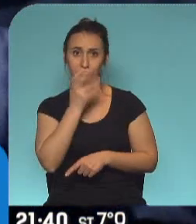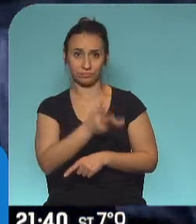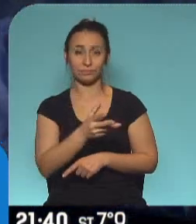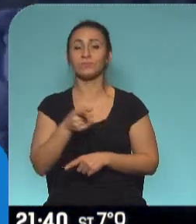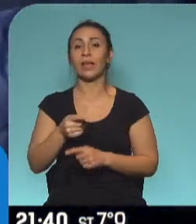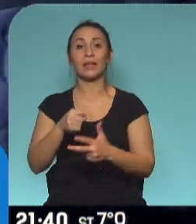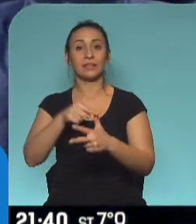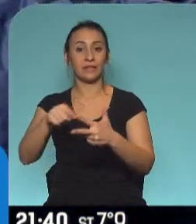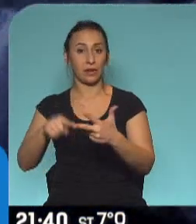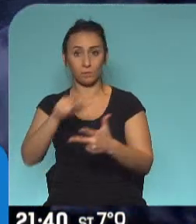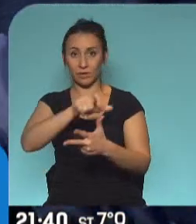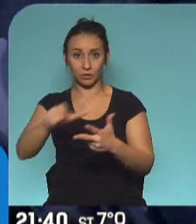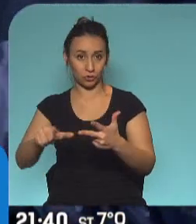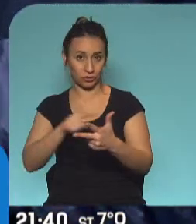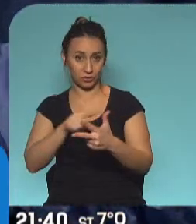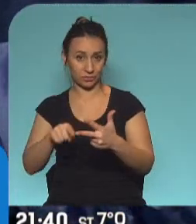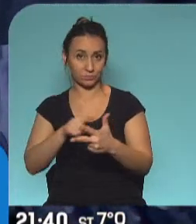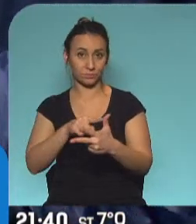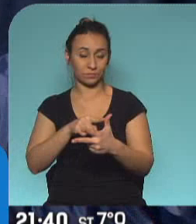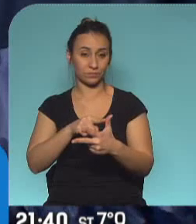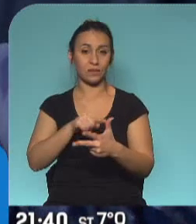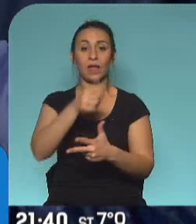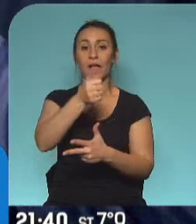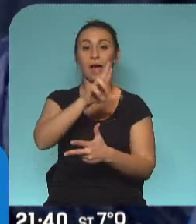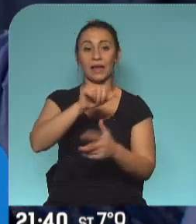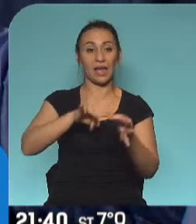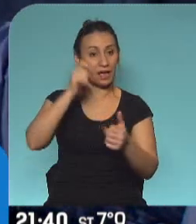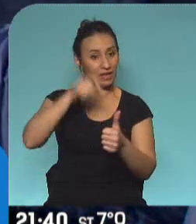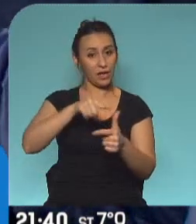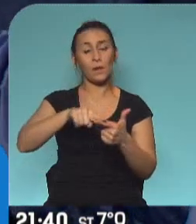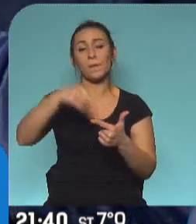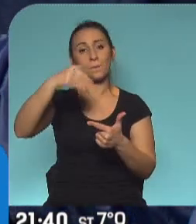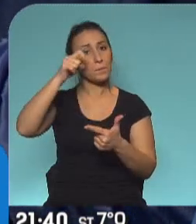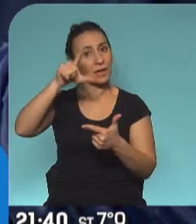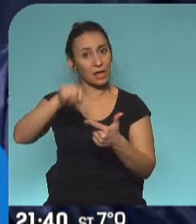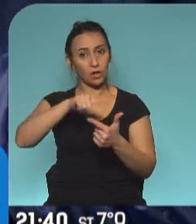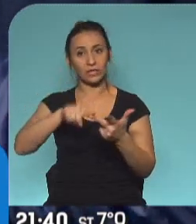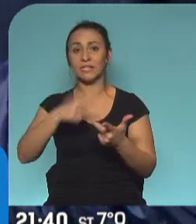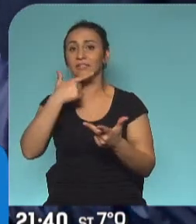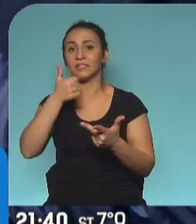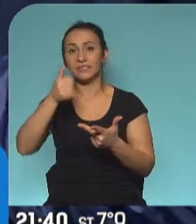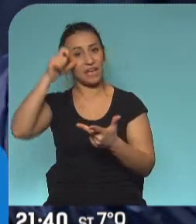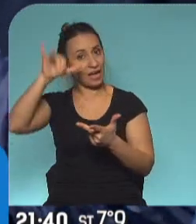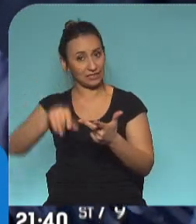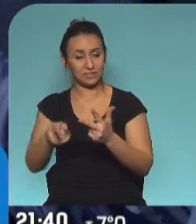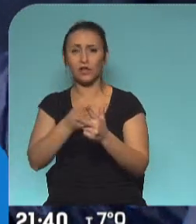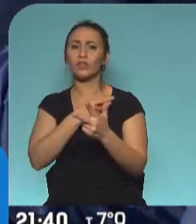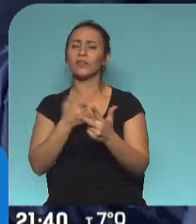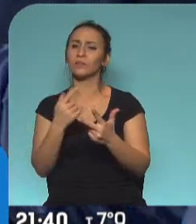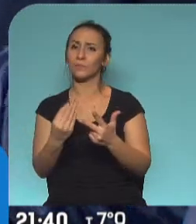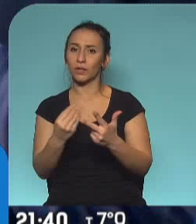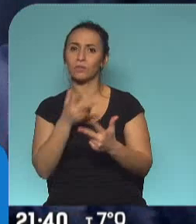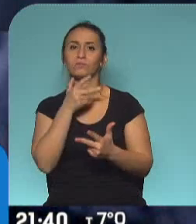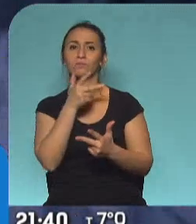agentes puntuales, que son Araque, Melo y Sáez. ¿Y por qué menciono a estos tres agentes? Porque